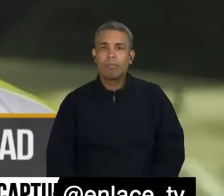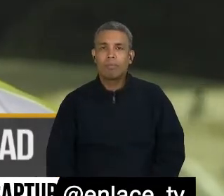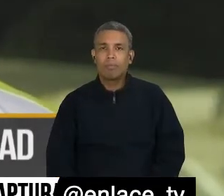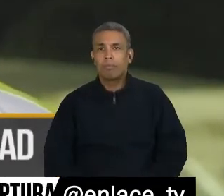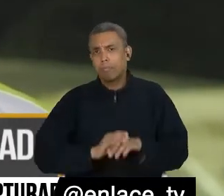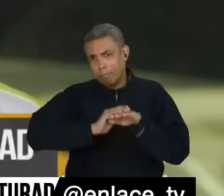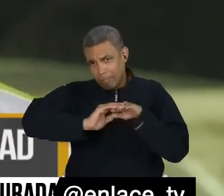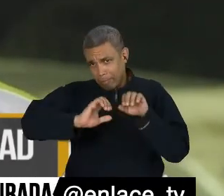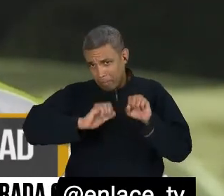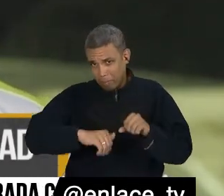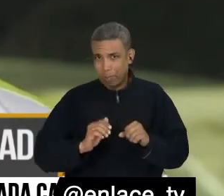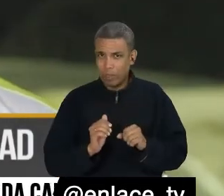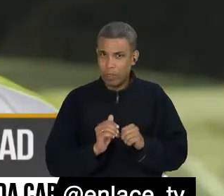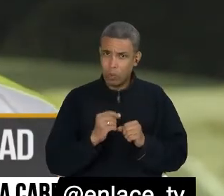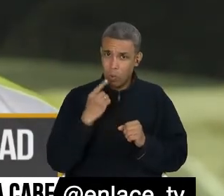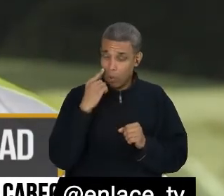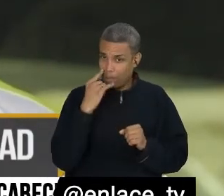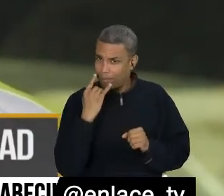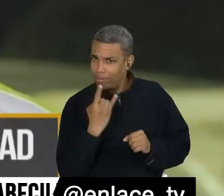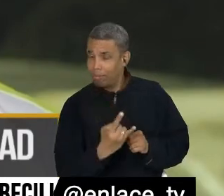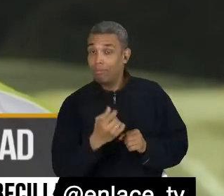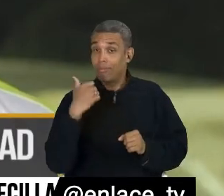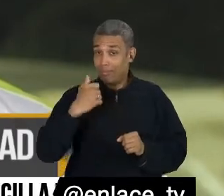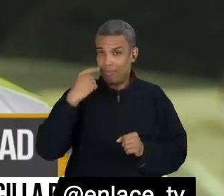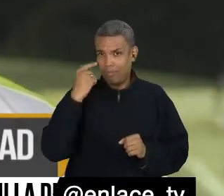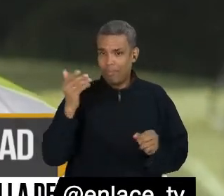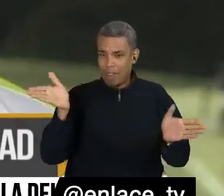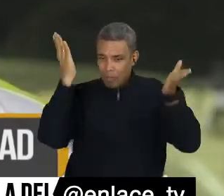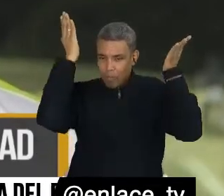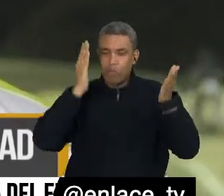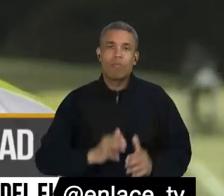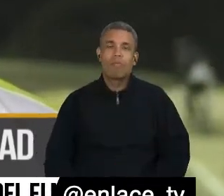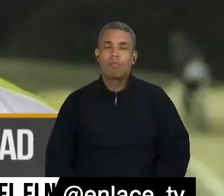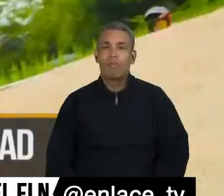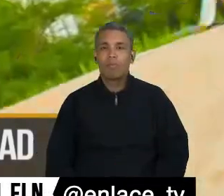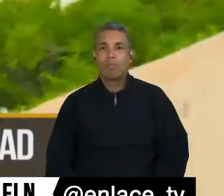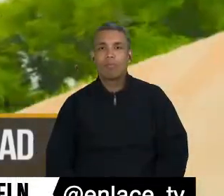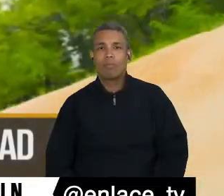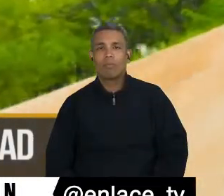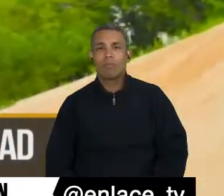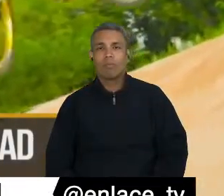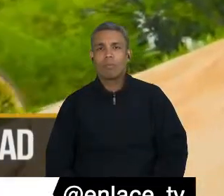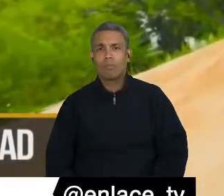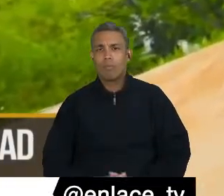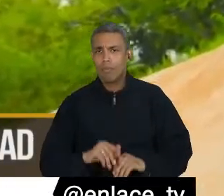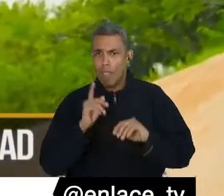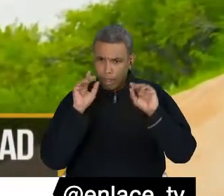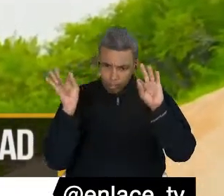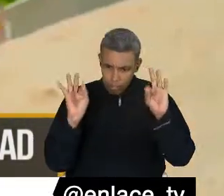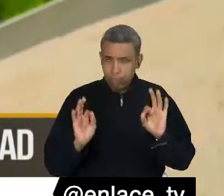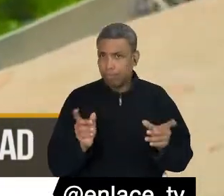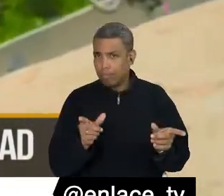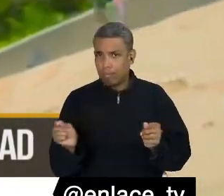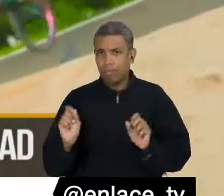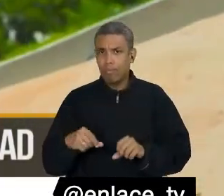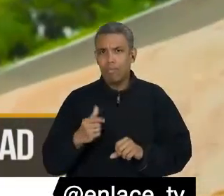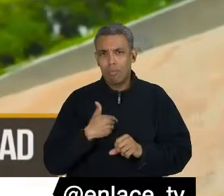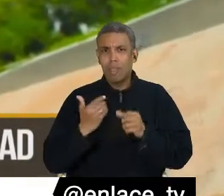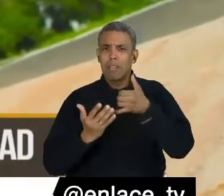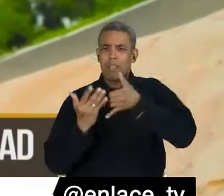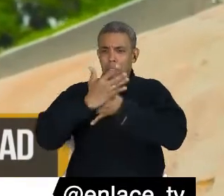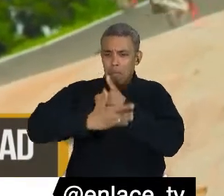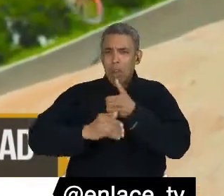invito porque es súper atractivo venir a ver estas válidas acá en nuestra tierra. Todo está dispuesto en la ciudad para recibir a las delegaciones que llegan